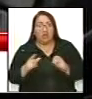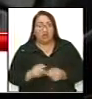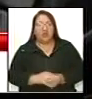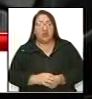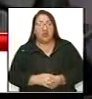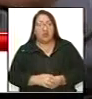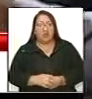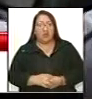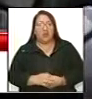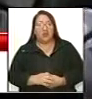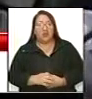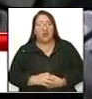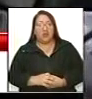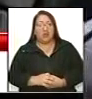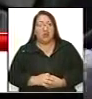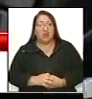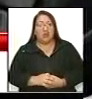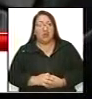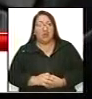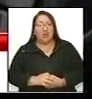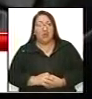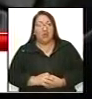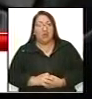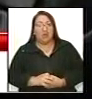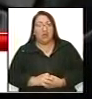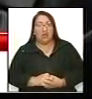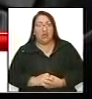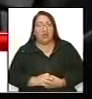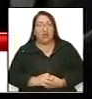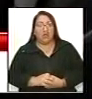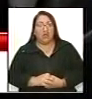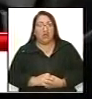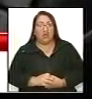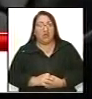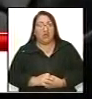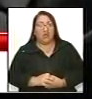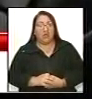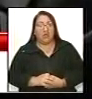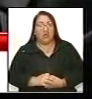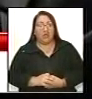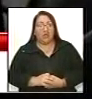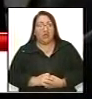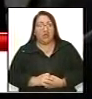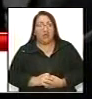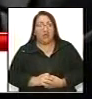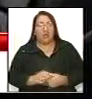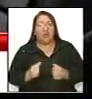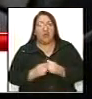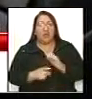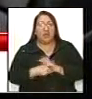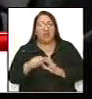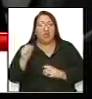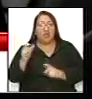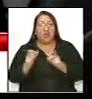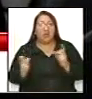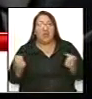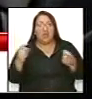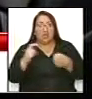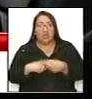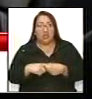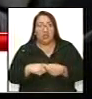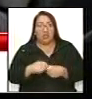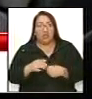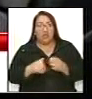¿no? Que ya el TC en reiterada línea jurisprudencial no solamente incluye el derecho de una persona a asociarse y también